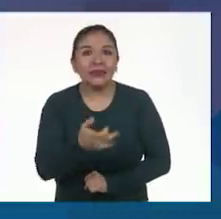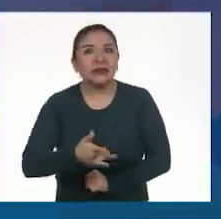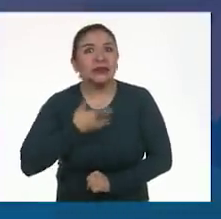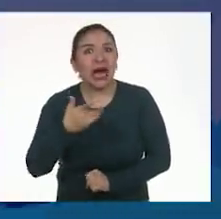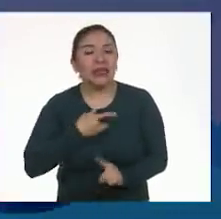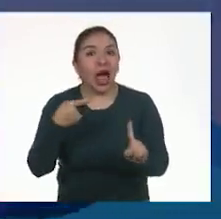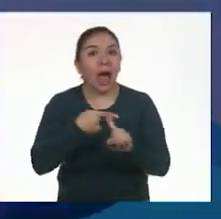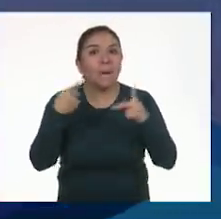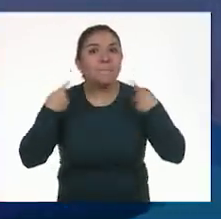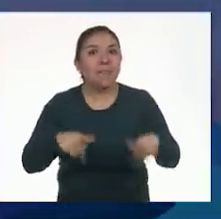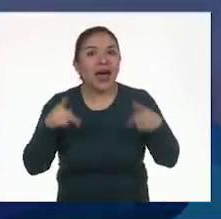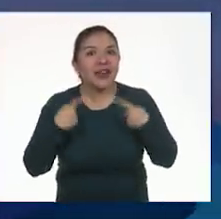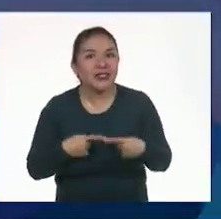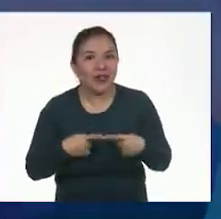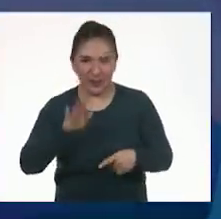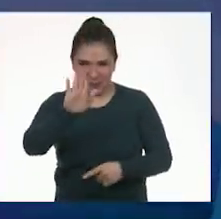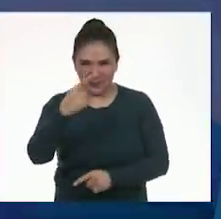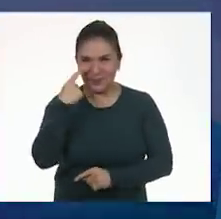Ayúdame con este,